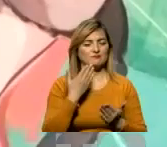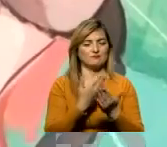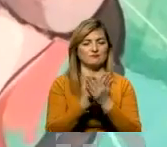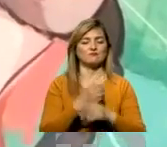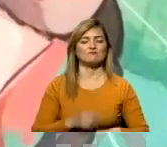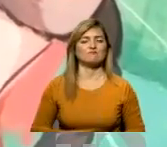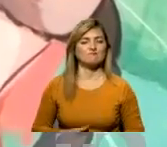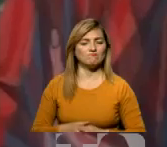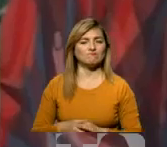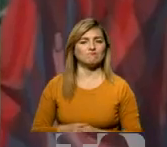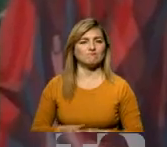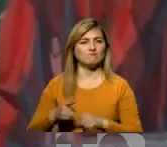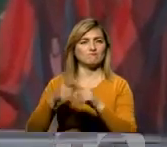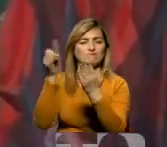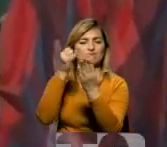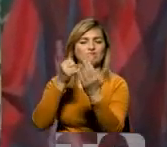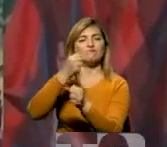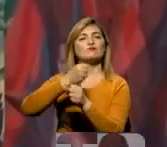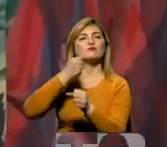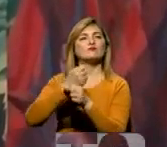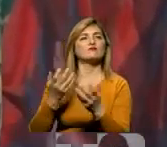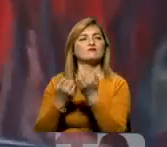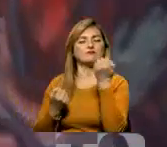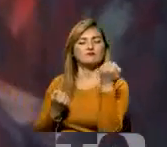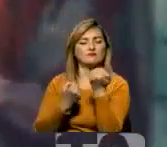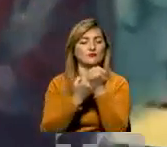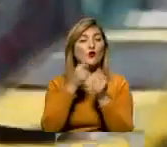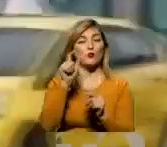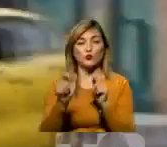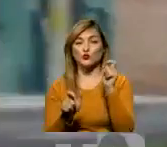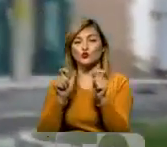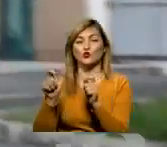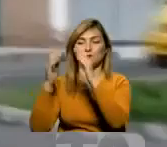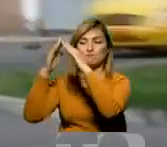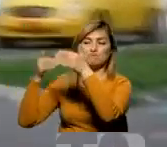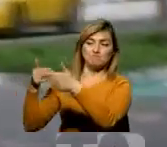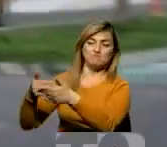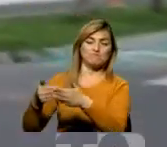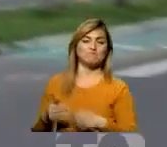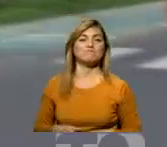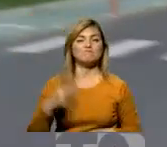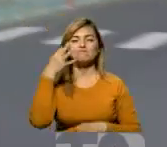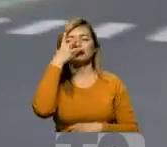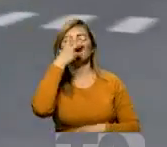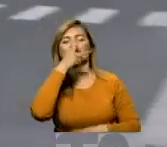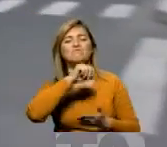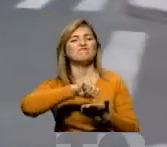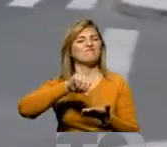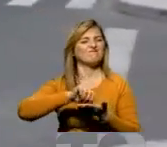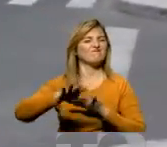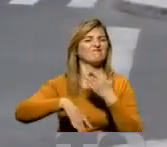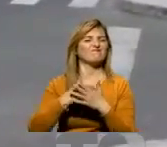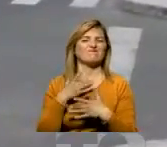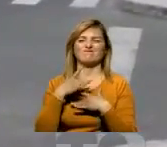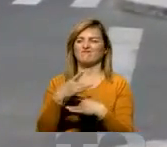También estas serie de obras, estos trabajos, reciben el apoyo de la ciudadanía, los vecinos, pues se embellece la ciudad para atractivo de todos